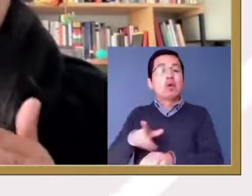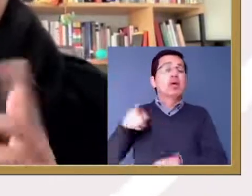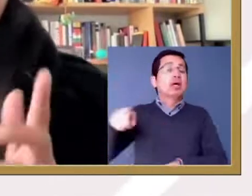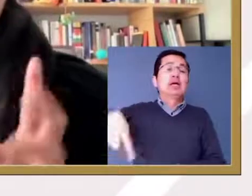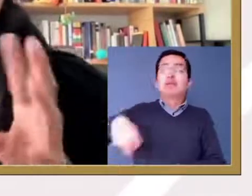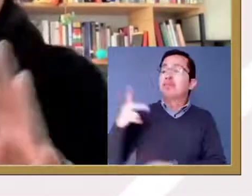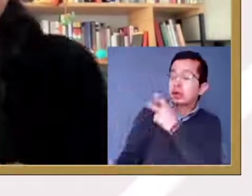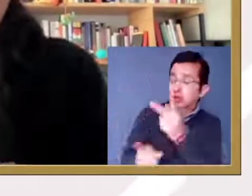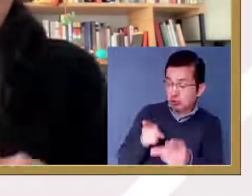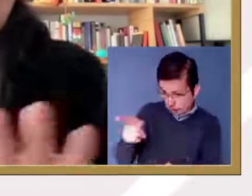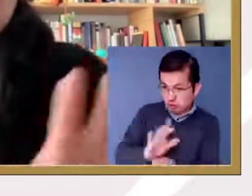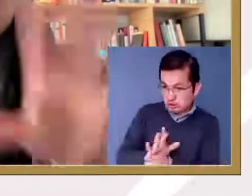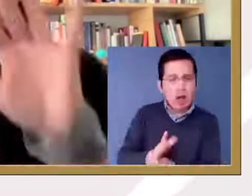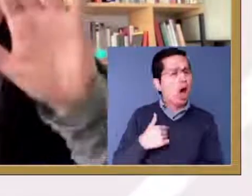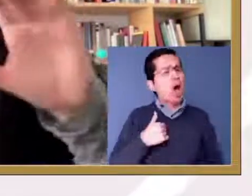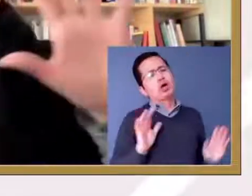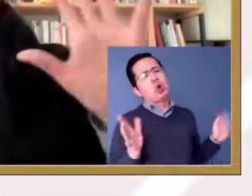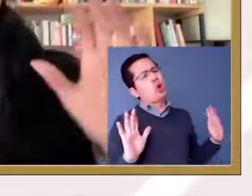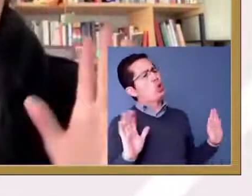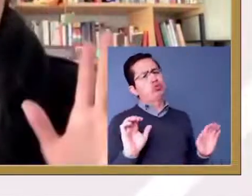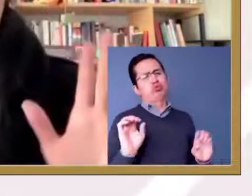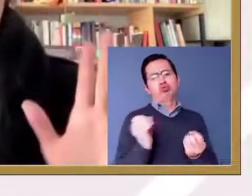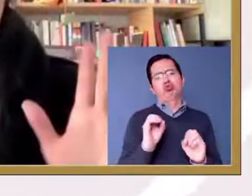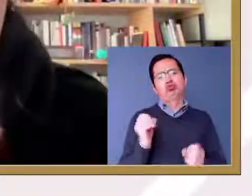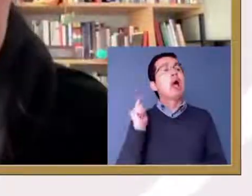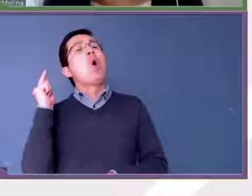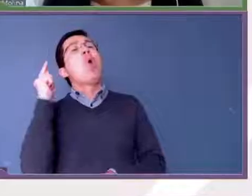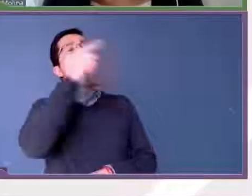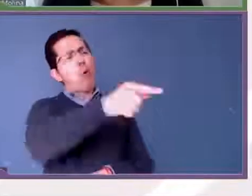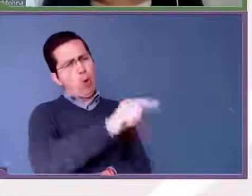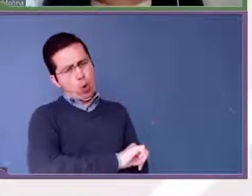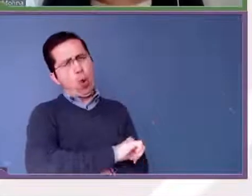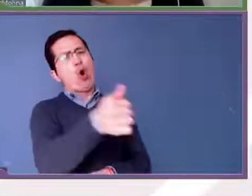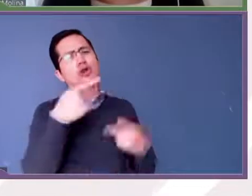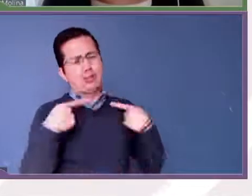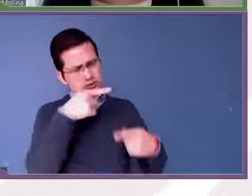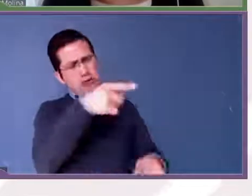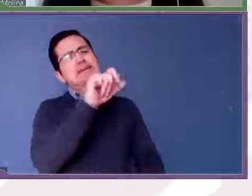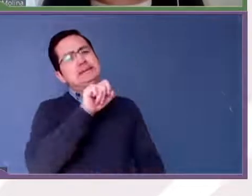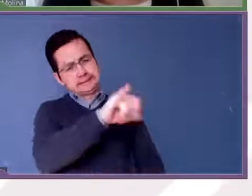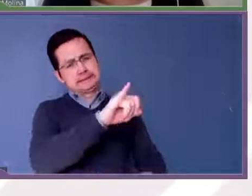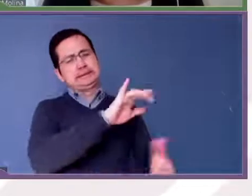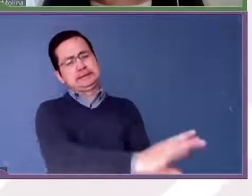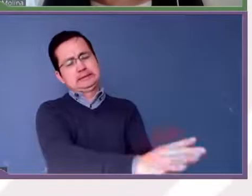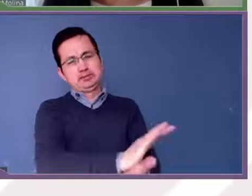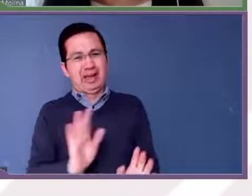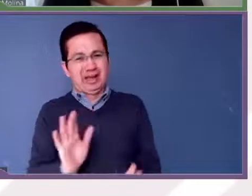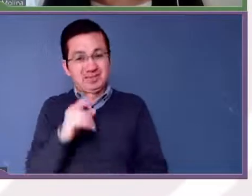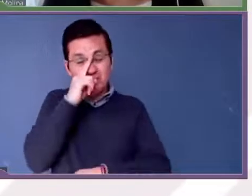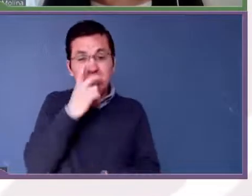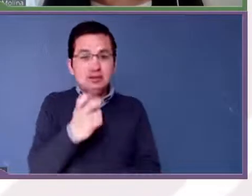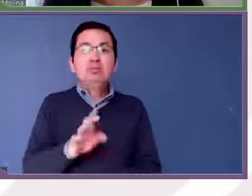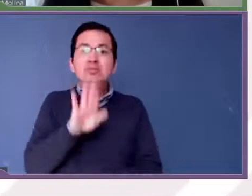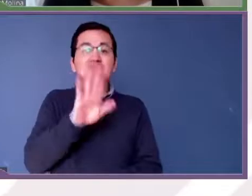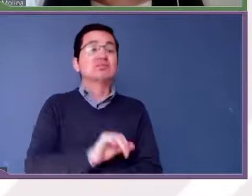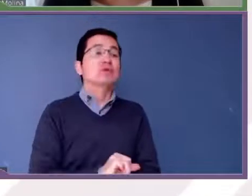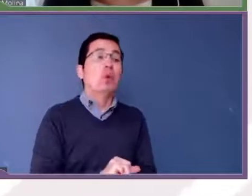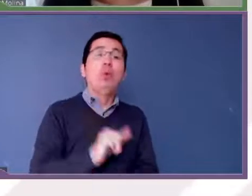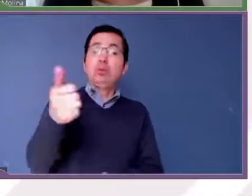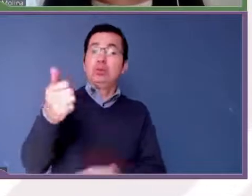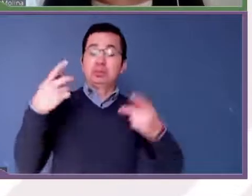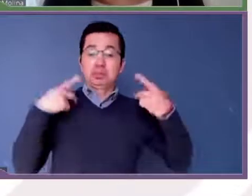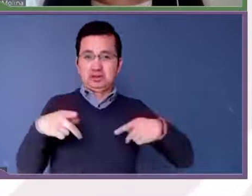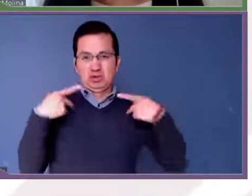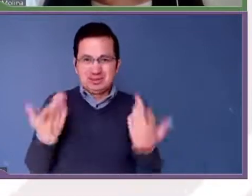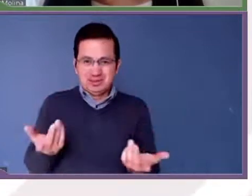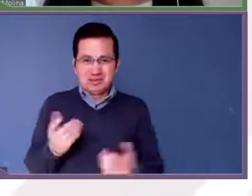pasa a mí, y de ahí además luego vemos como la distribución de responsabilidades. Y entonces el punto sobre esos otros es cómo me considero yo, ¿no? Entonces por